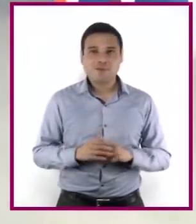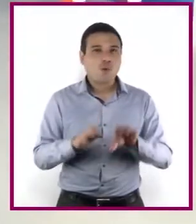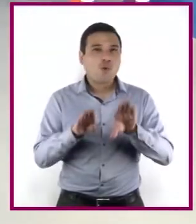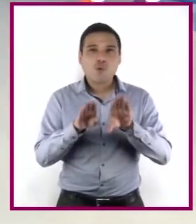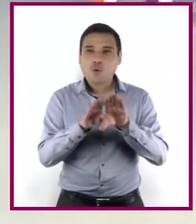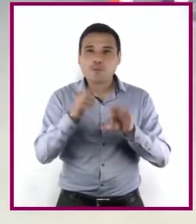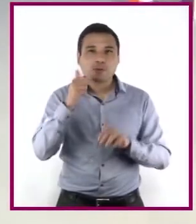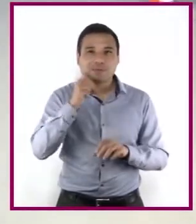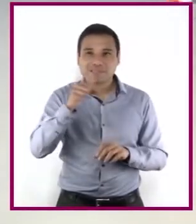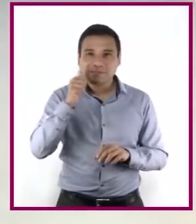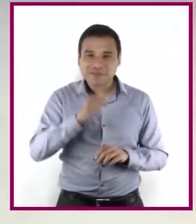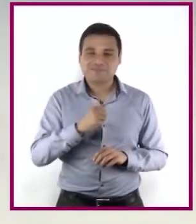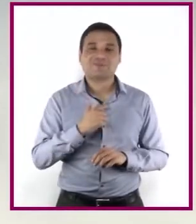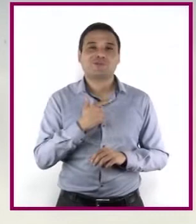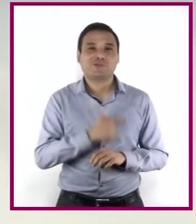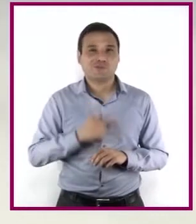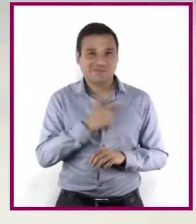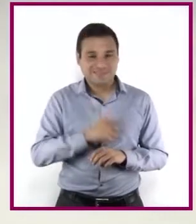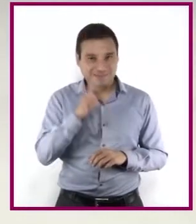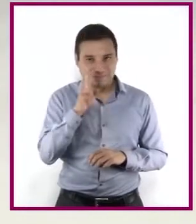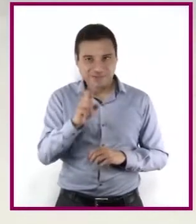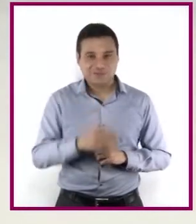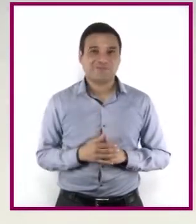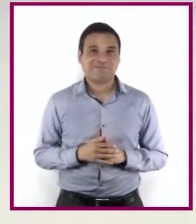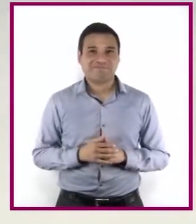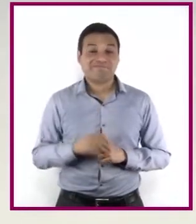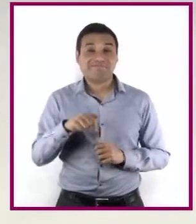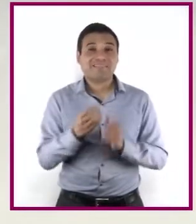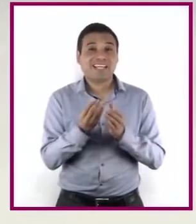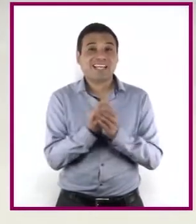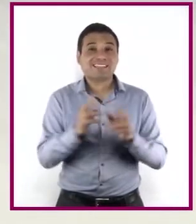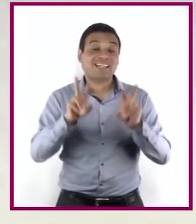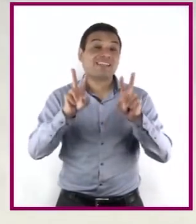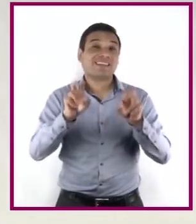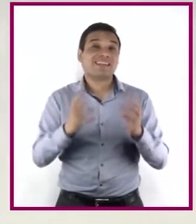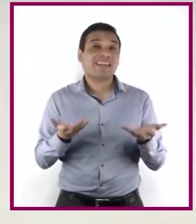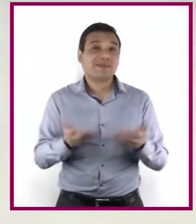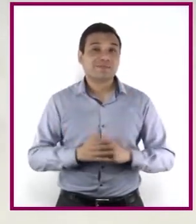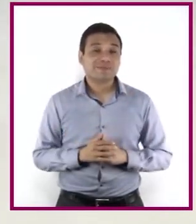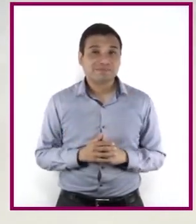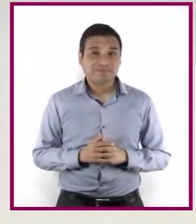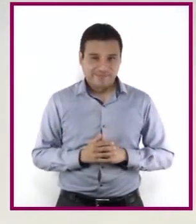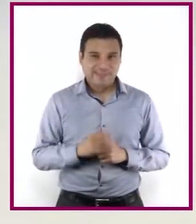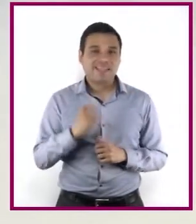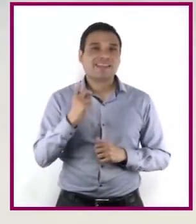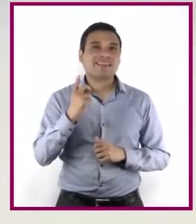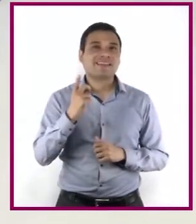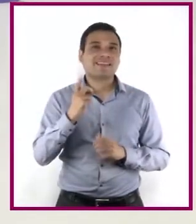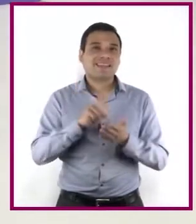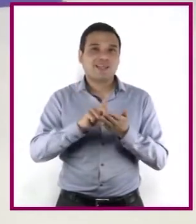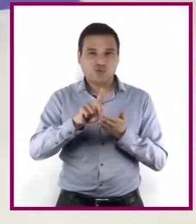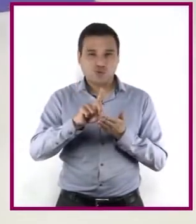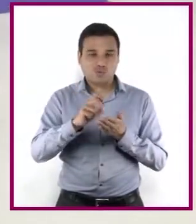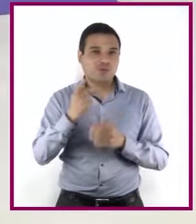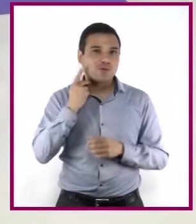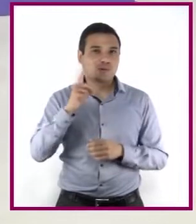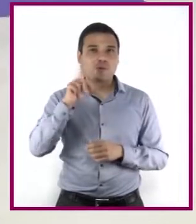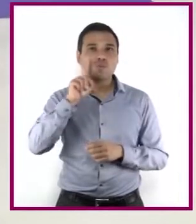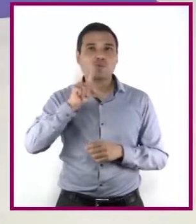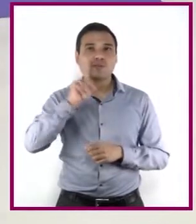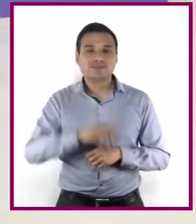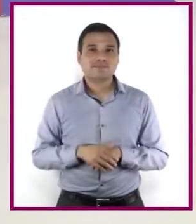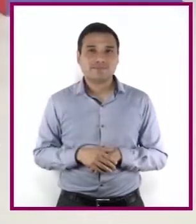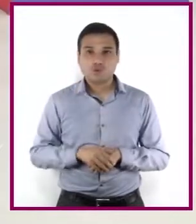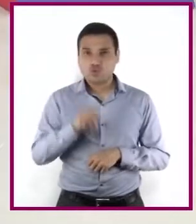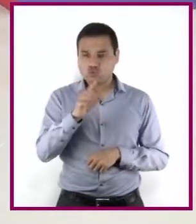gusto llegar a ustedes en casa. La sesión se llama Derechos Políticos de las Mujeres, en la que reconocerán su